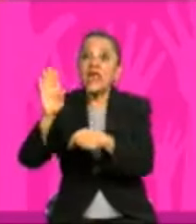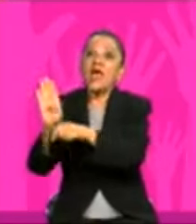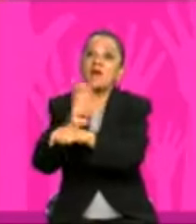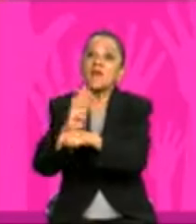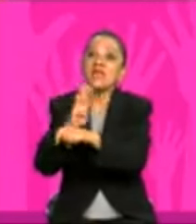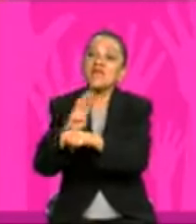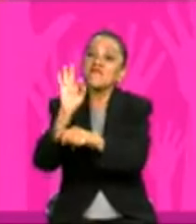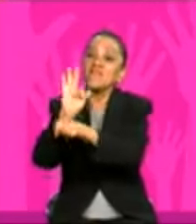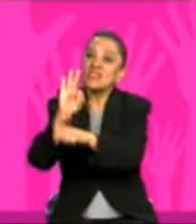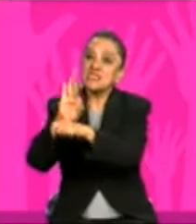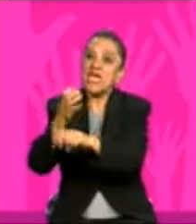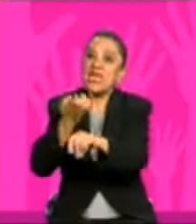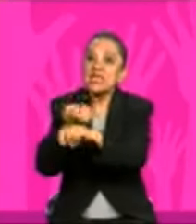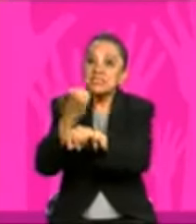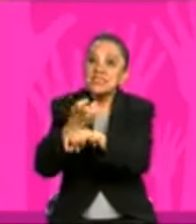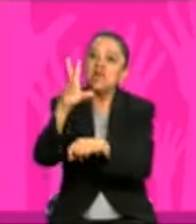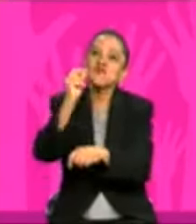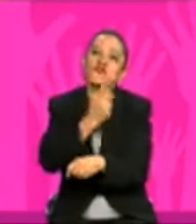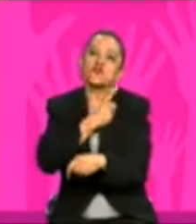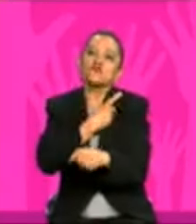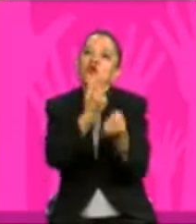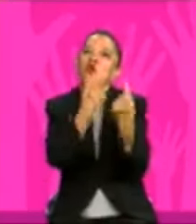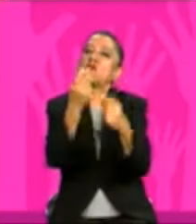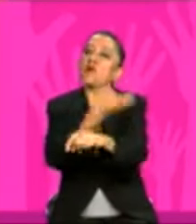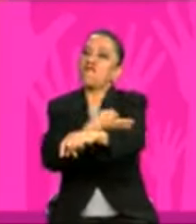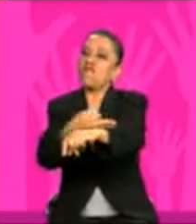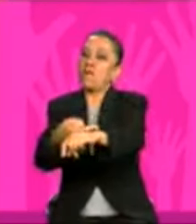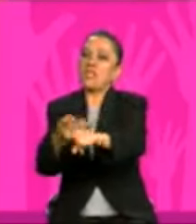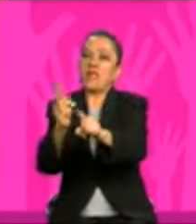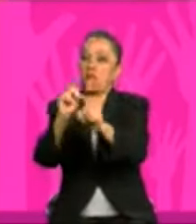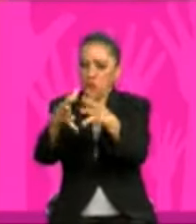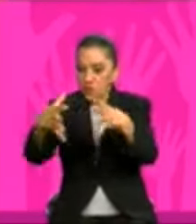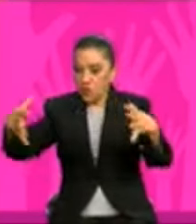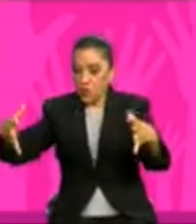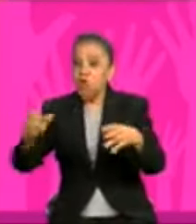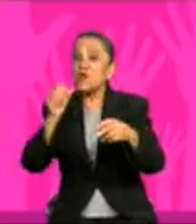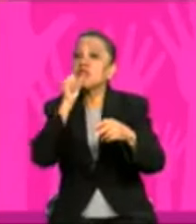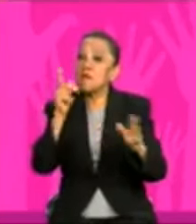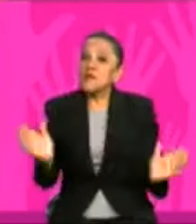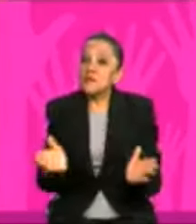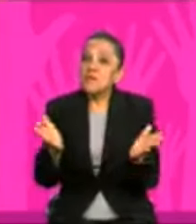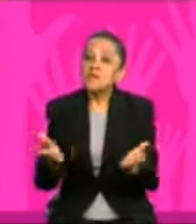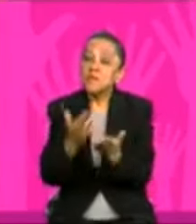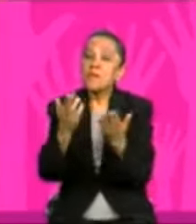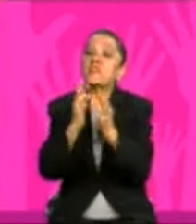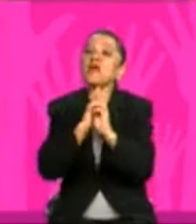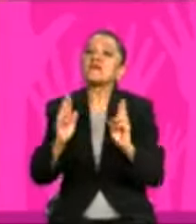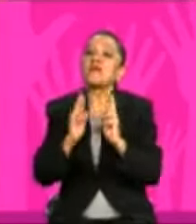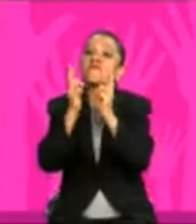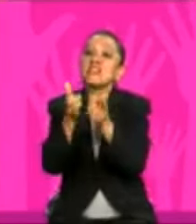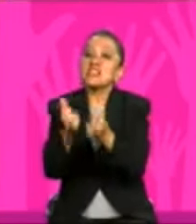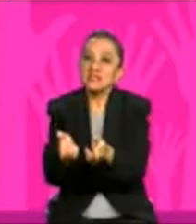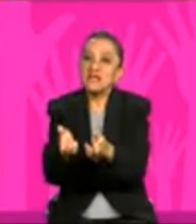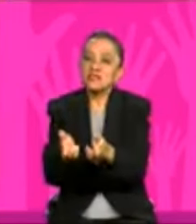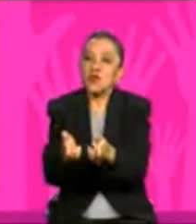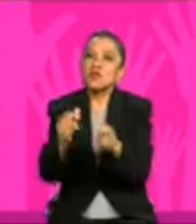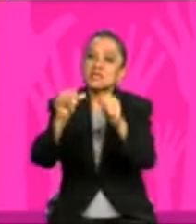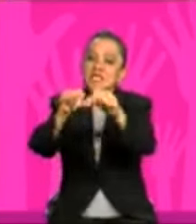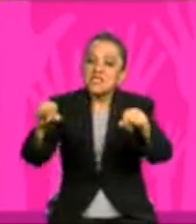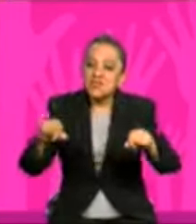y no solamente a unas familias. Y también vamos a impulsar la rehabilitación y la reactivación de zonas